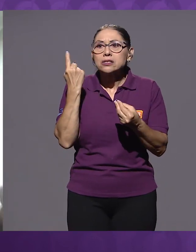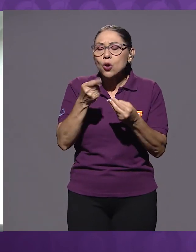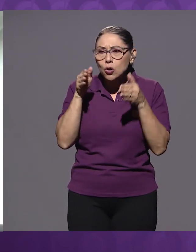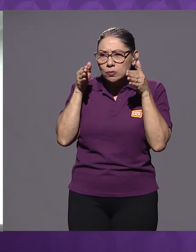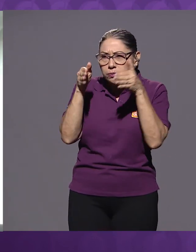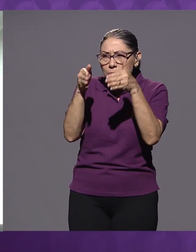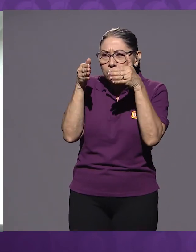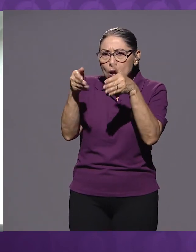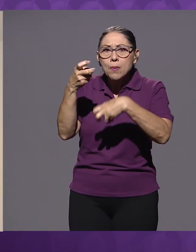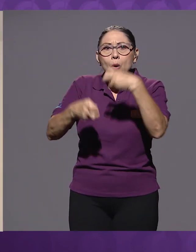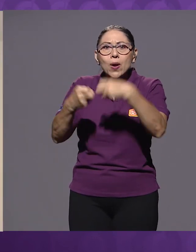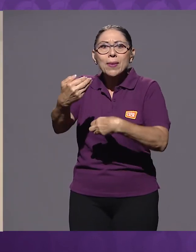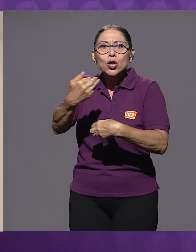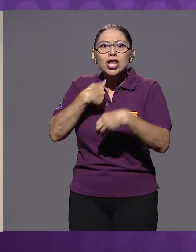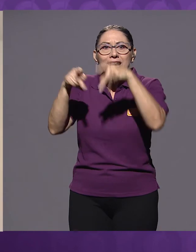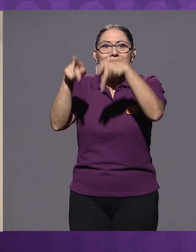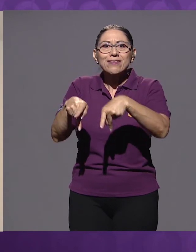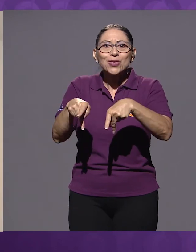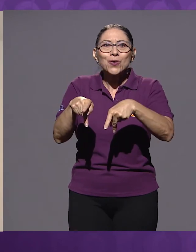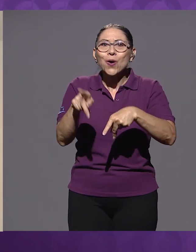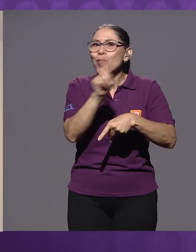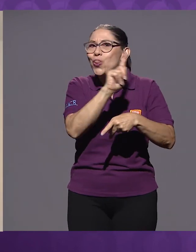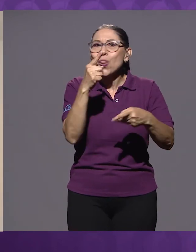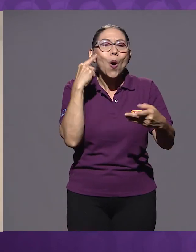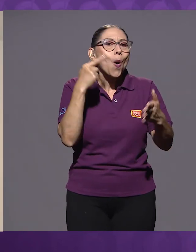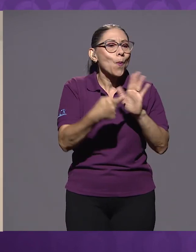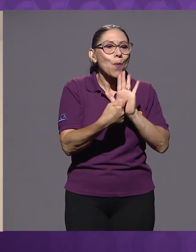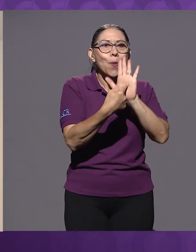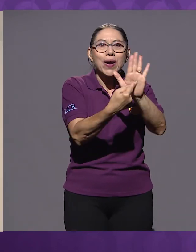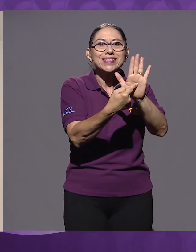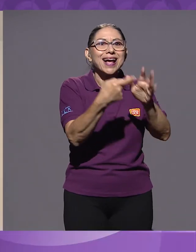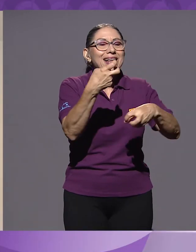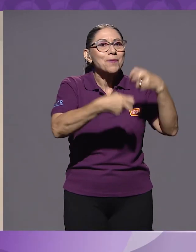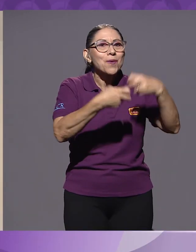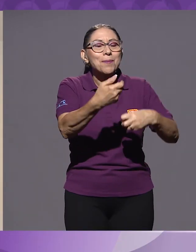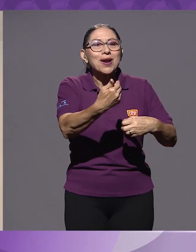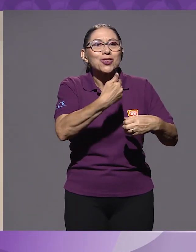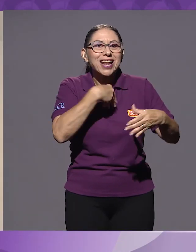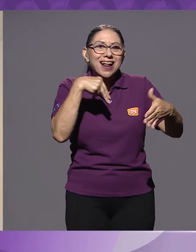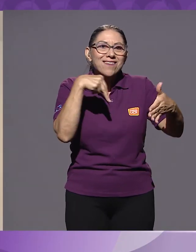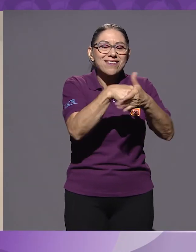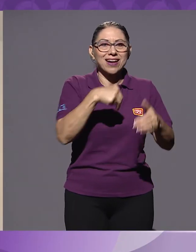Y no en la barrera. Yo no creo que todavía somos vistos de igual a igual,